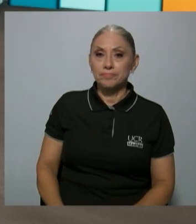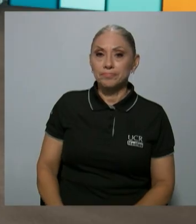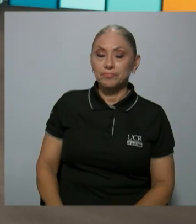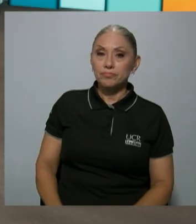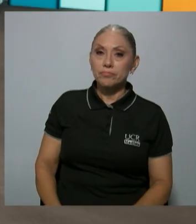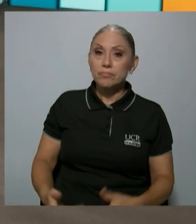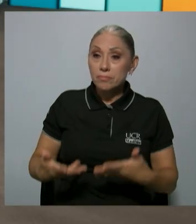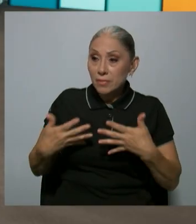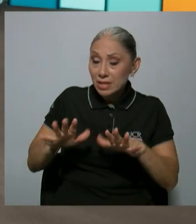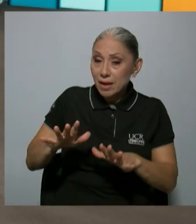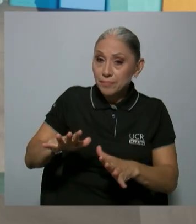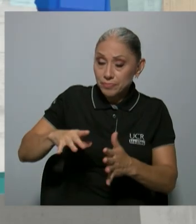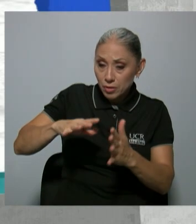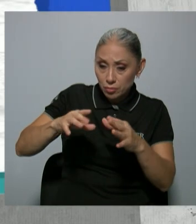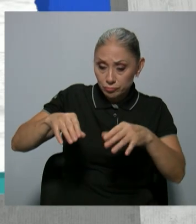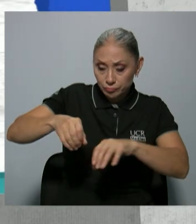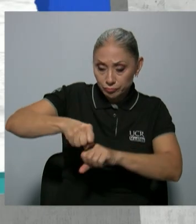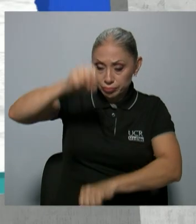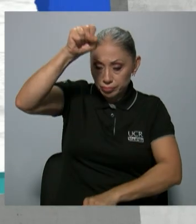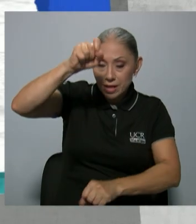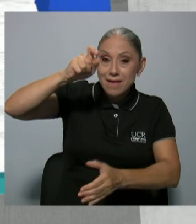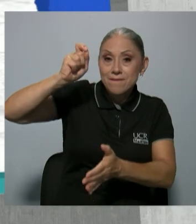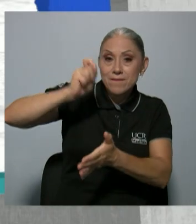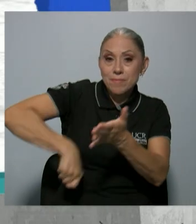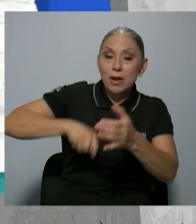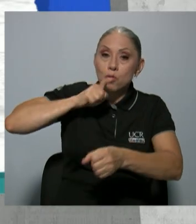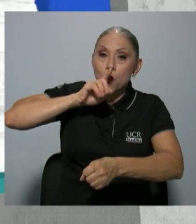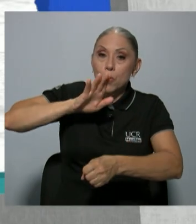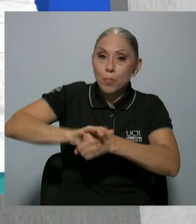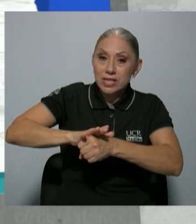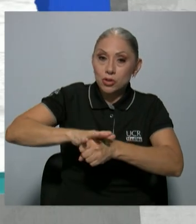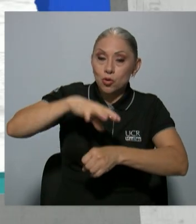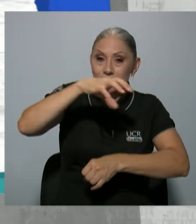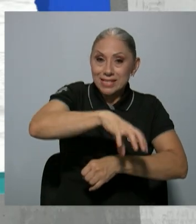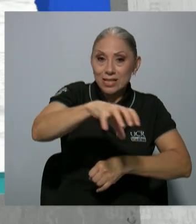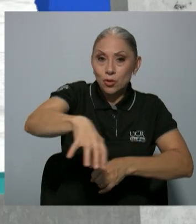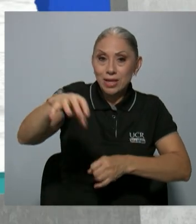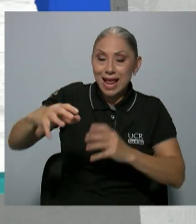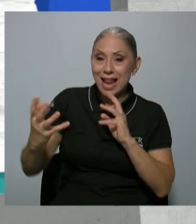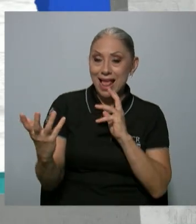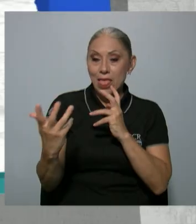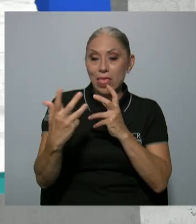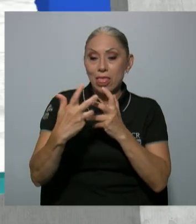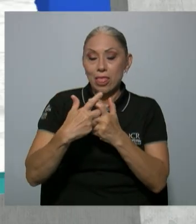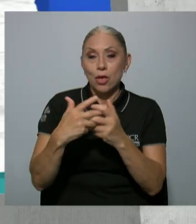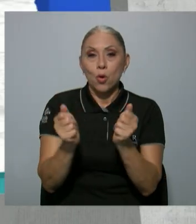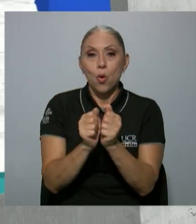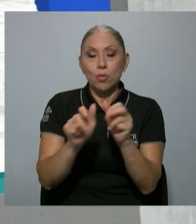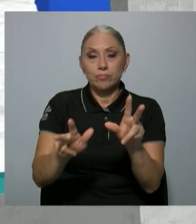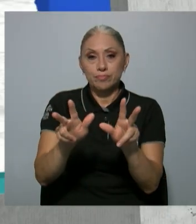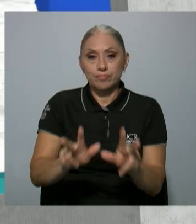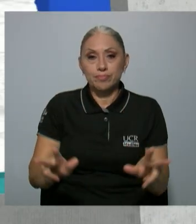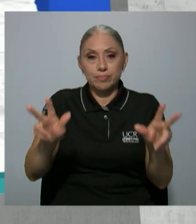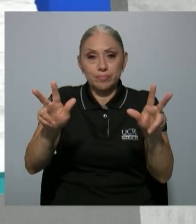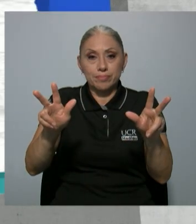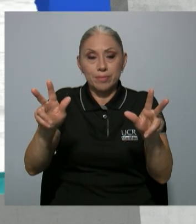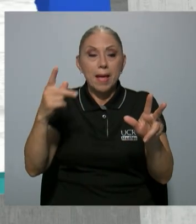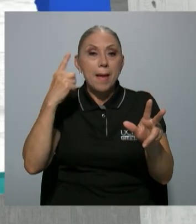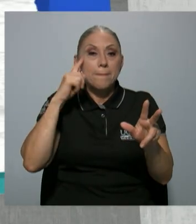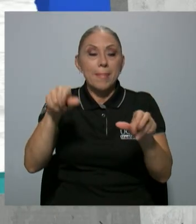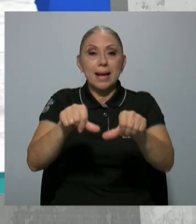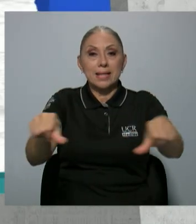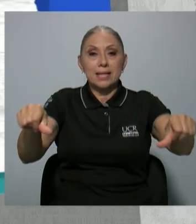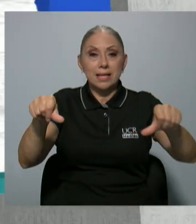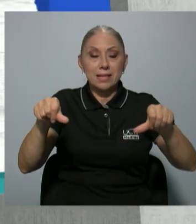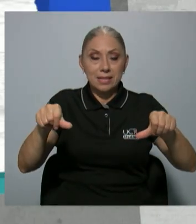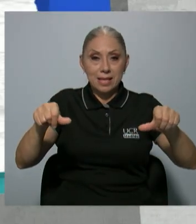Firmaron un compromiso sectorial alineado con los estándares de las Naciones Unidas para la Liga Agrícola Industrial